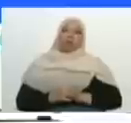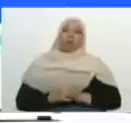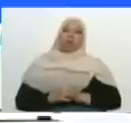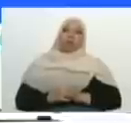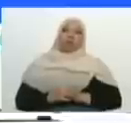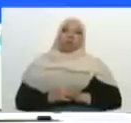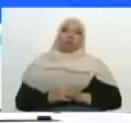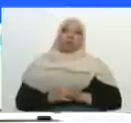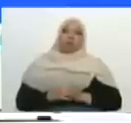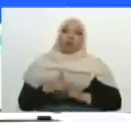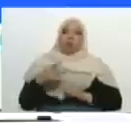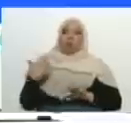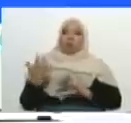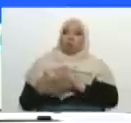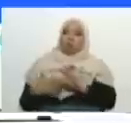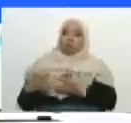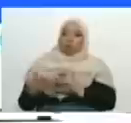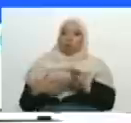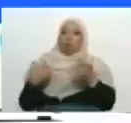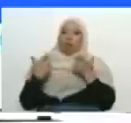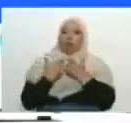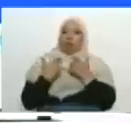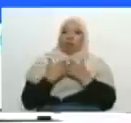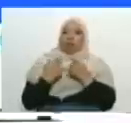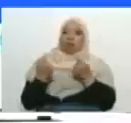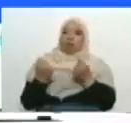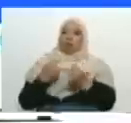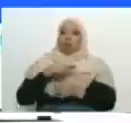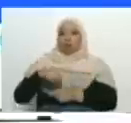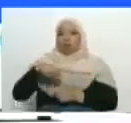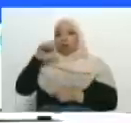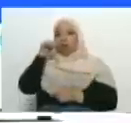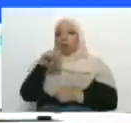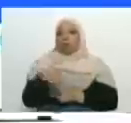Son los causantes de la guerra económica contra nuestro pueblo.